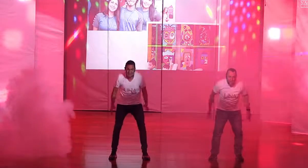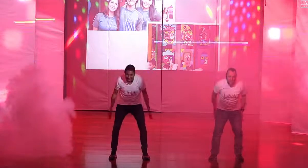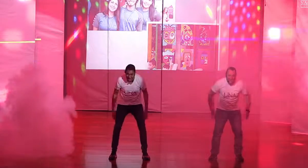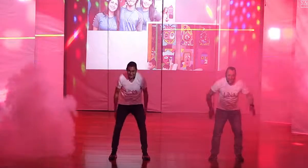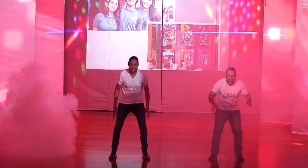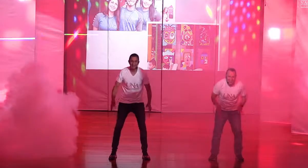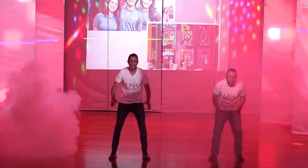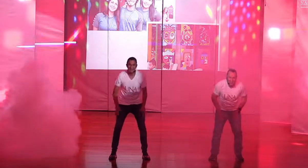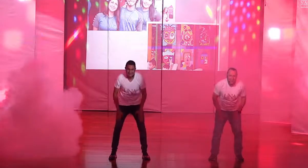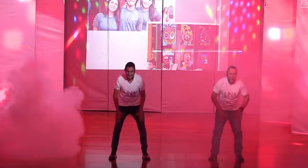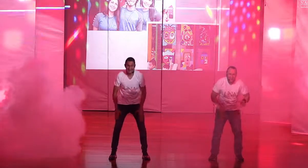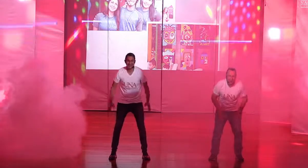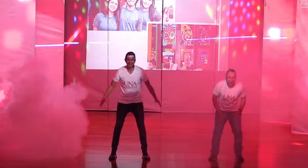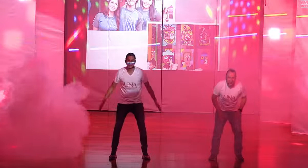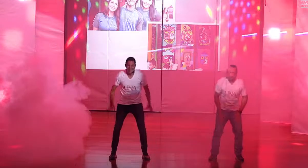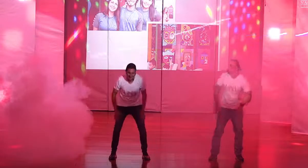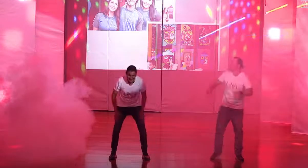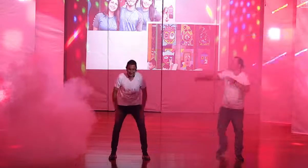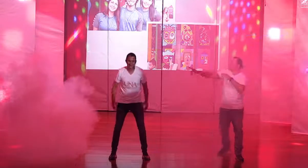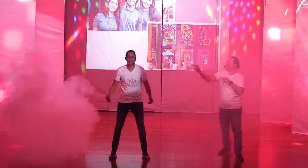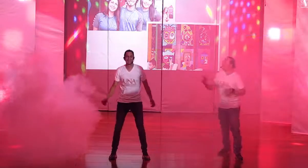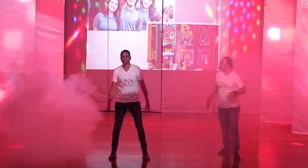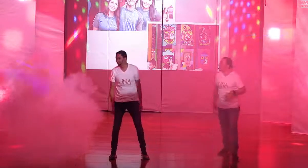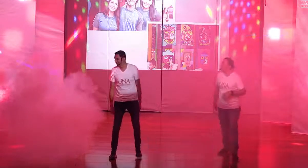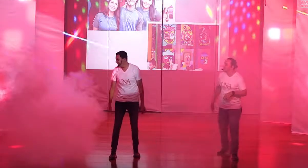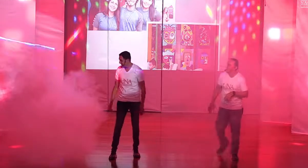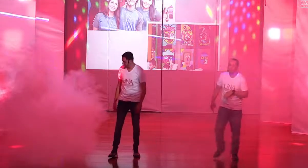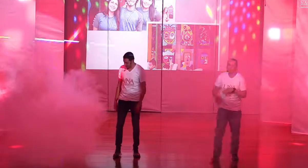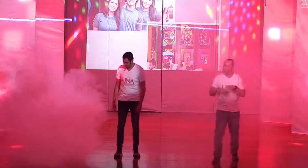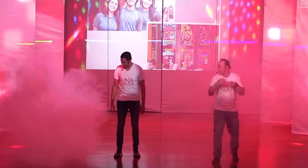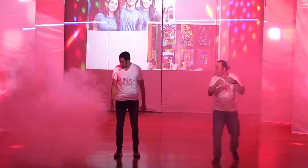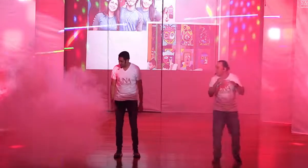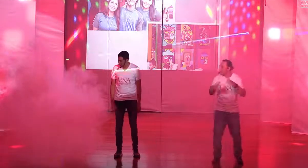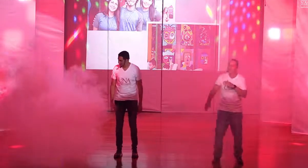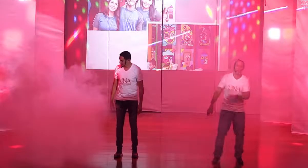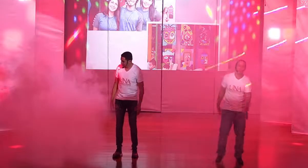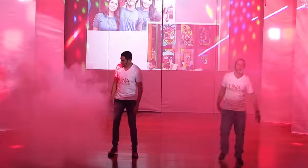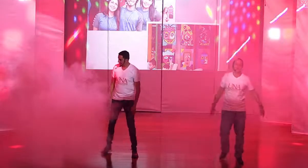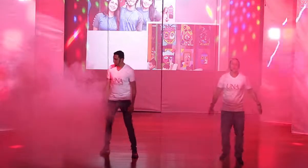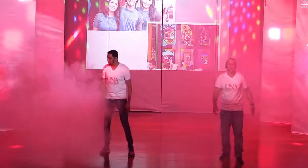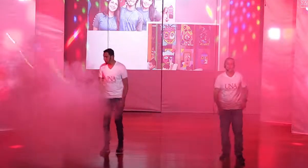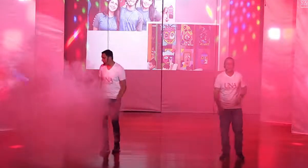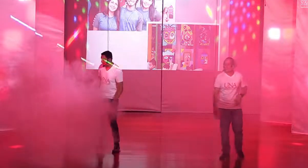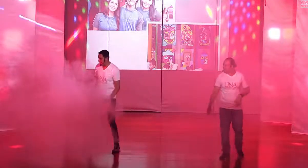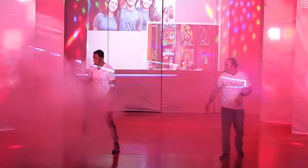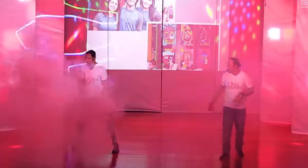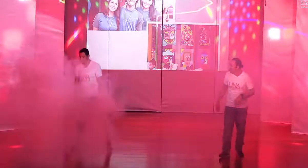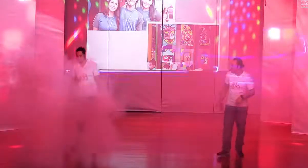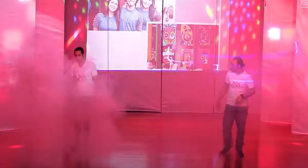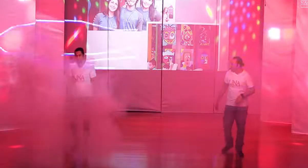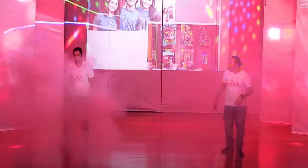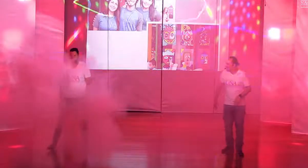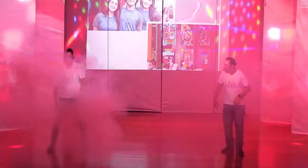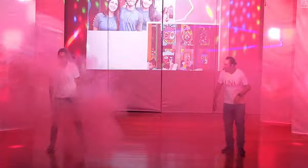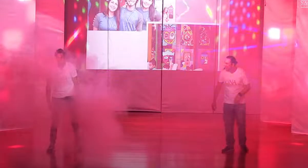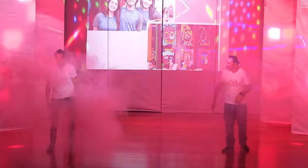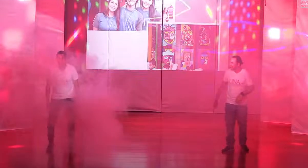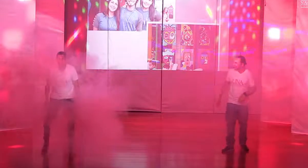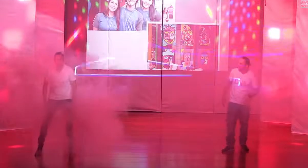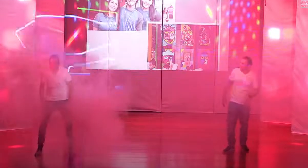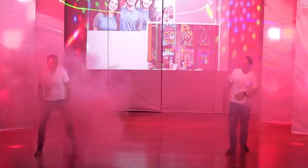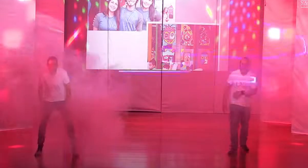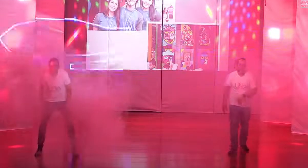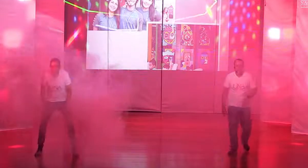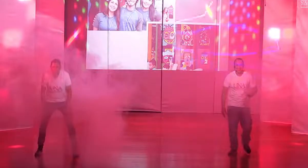tren, carro, carro. Muy bien, ya llevamos tres, amigo. Vamos a meterle un poquitito más. Vamos a ver cómo nos va. Es que voy a meterme aquí porque creo que se ve